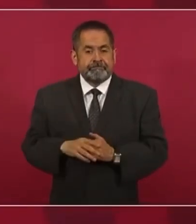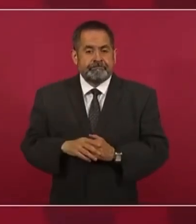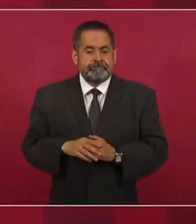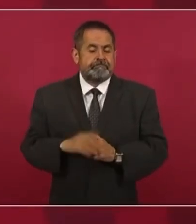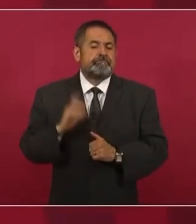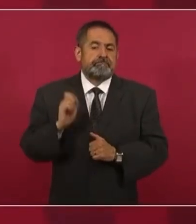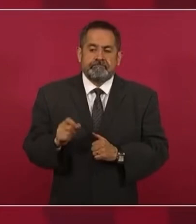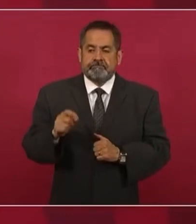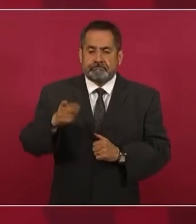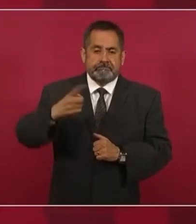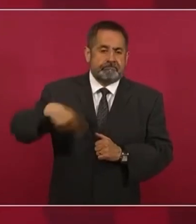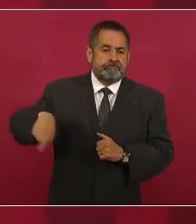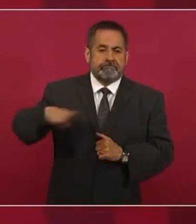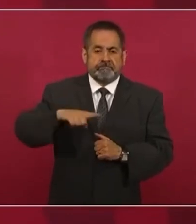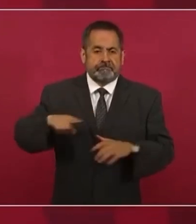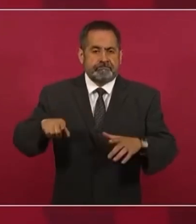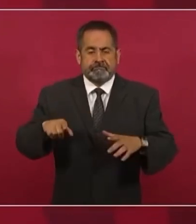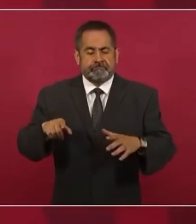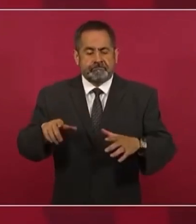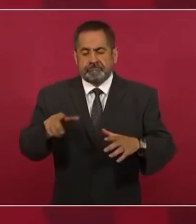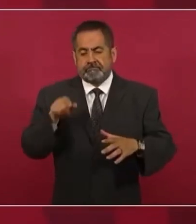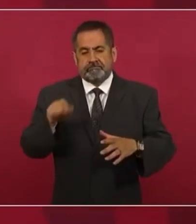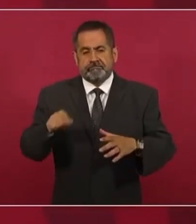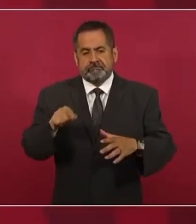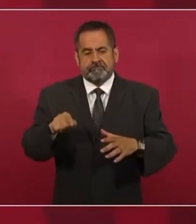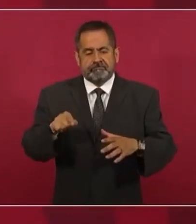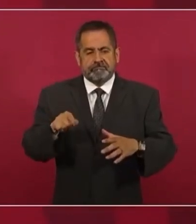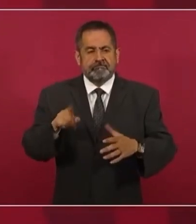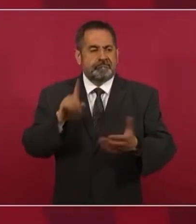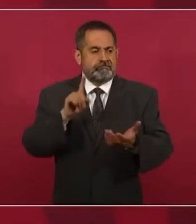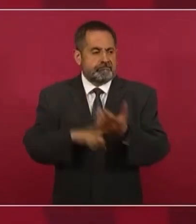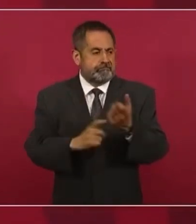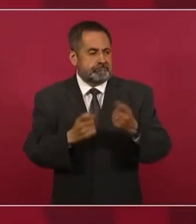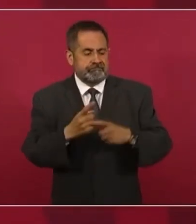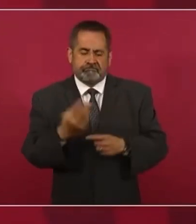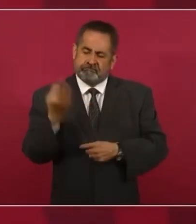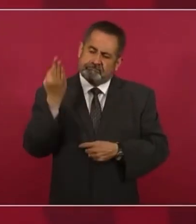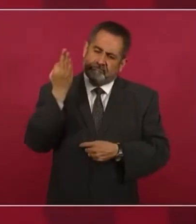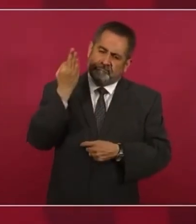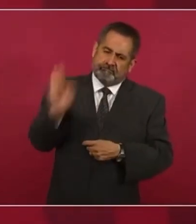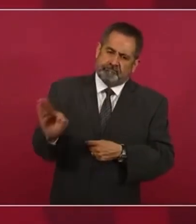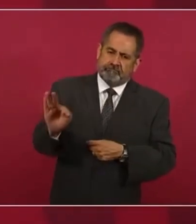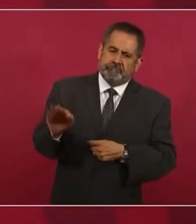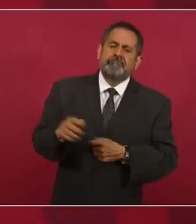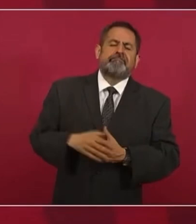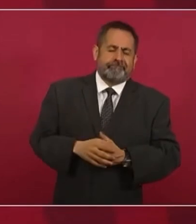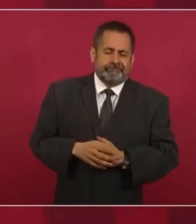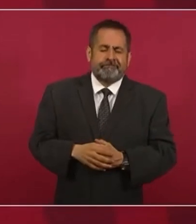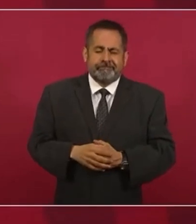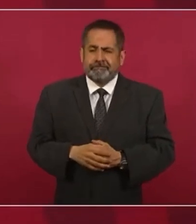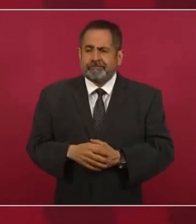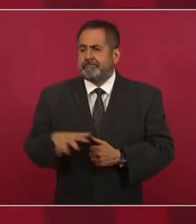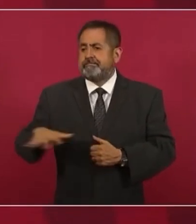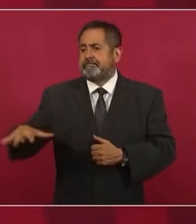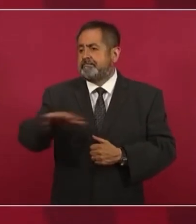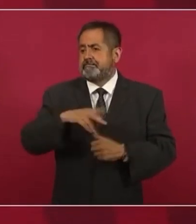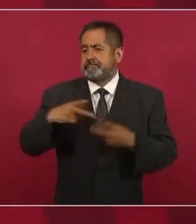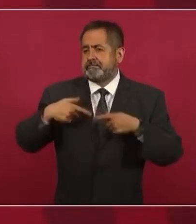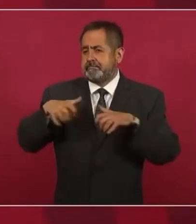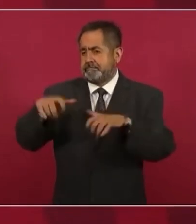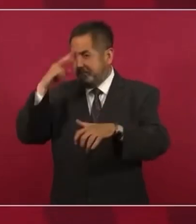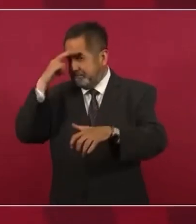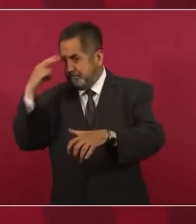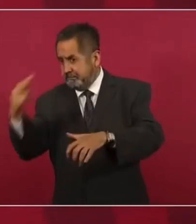cometió un acto de traición a México por parte